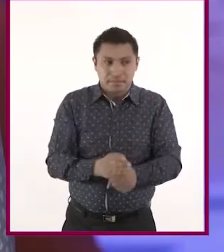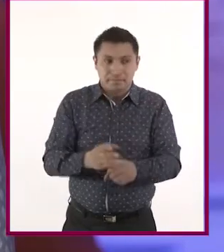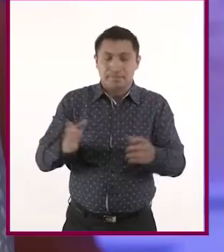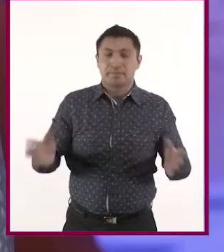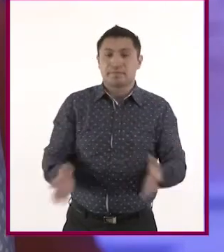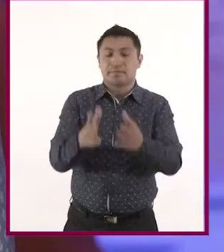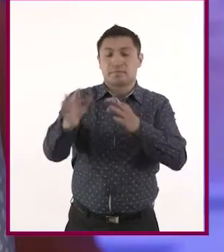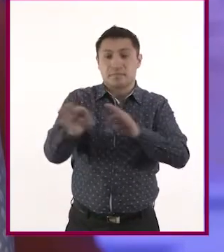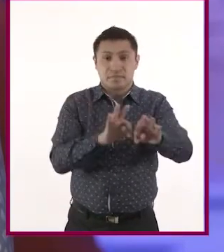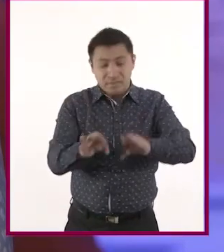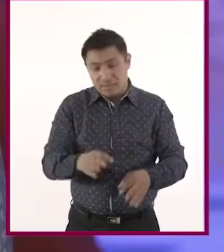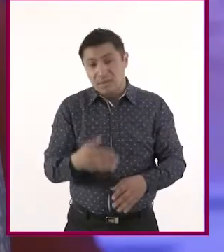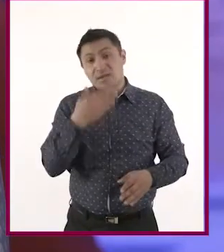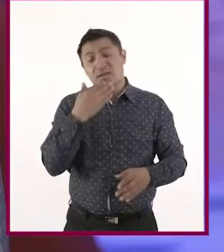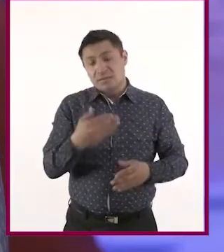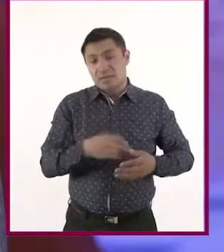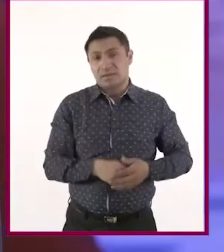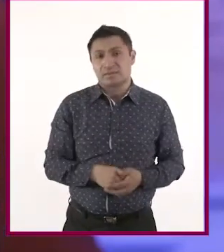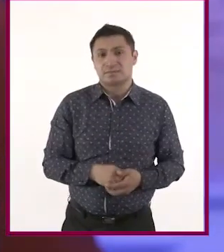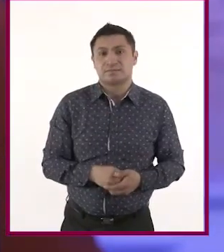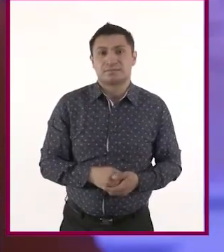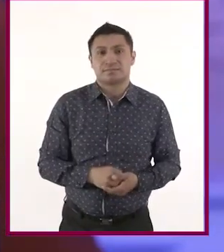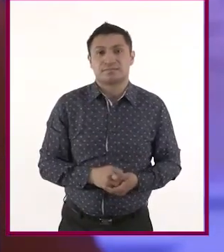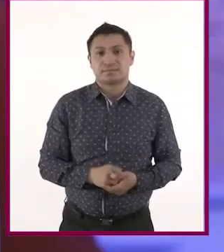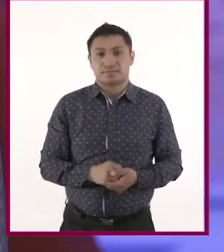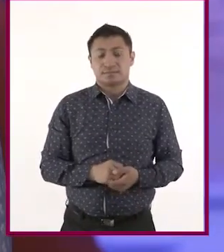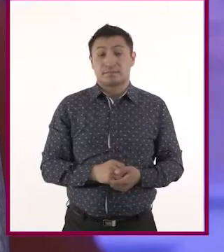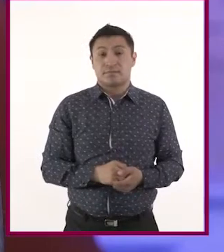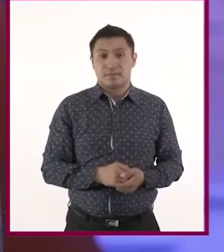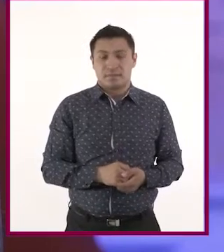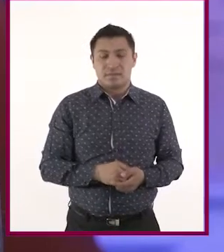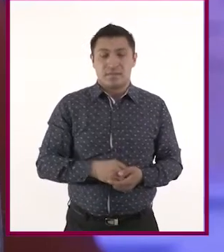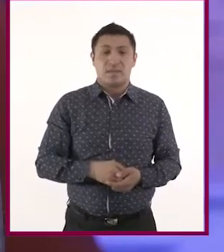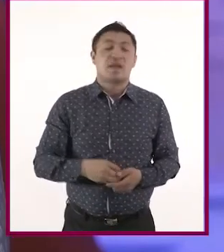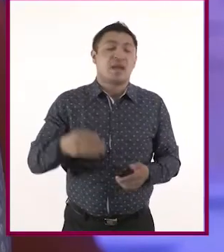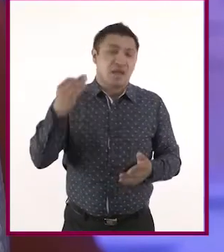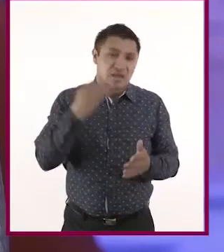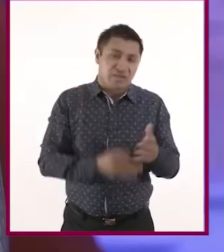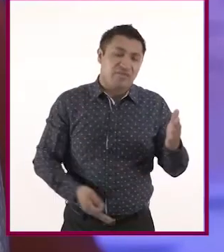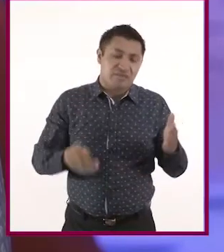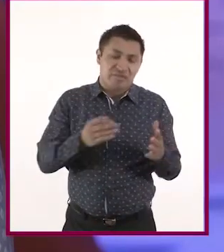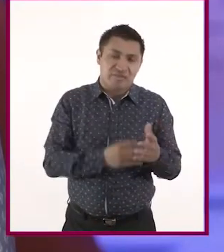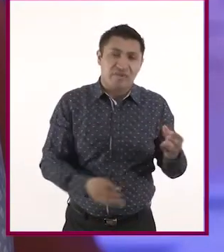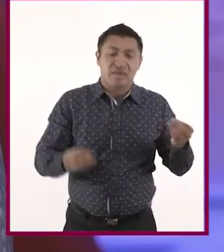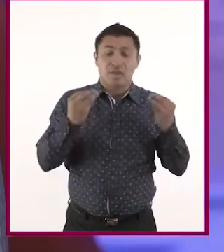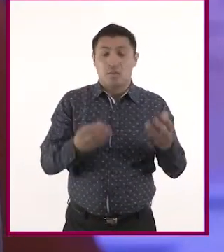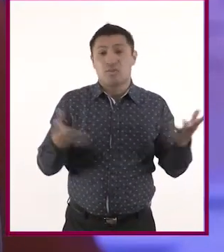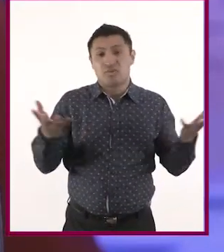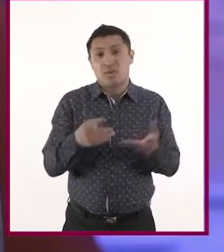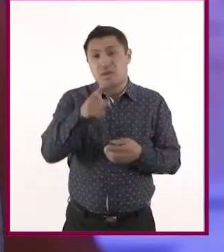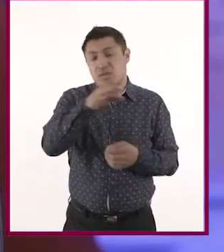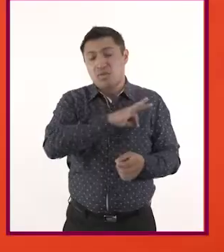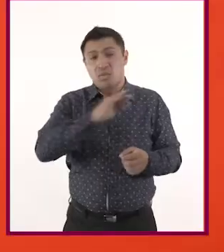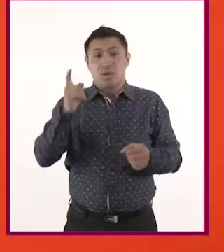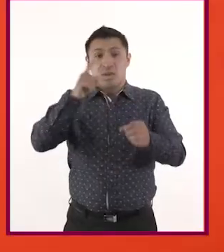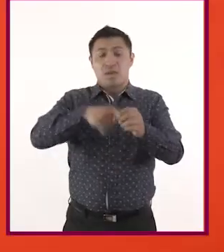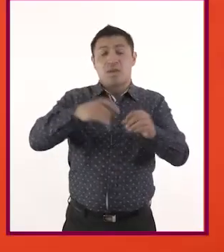la producción y consumo local de alimentos, entre otras cosas. Hay muchas acciones y organizaciones a las que puedes